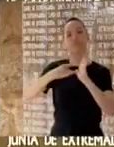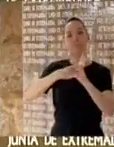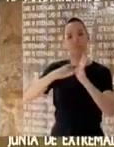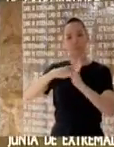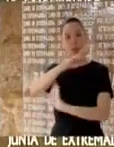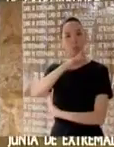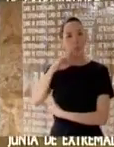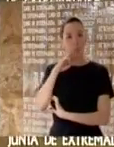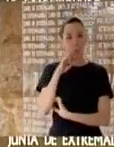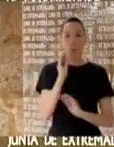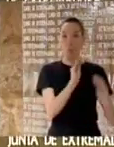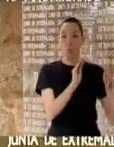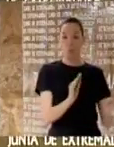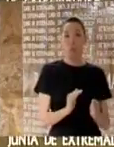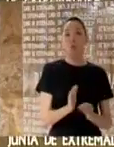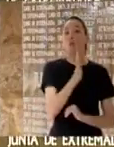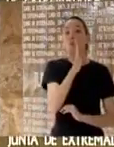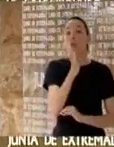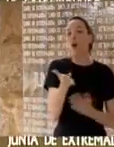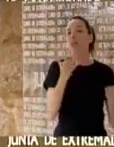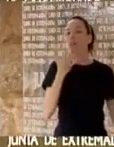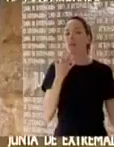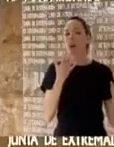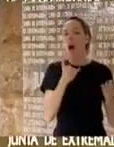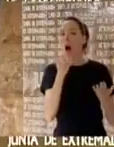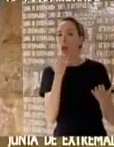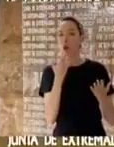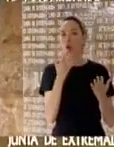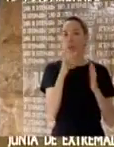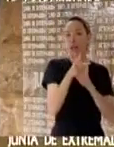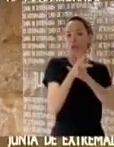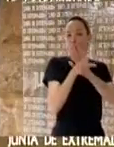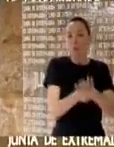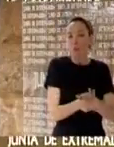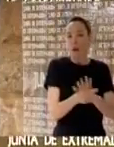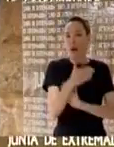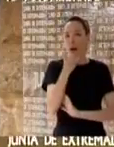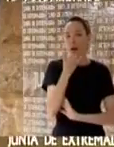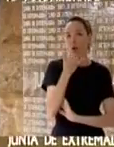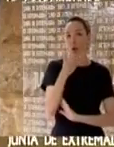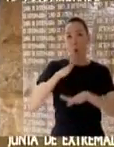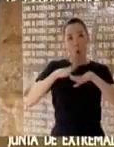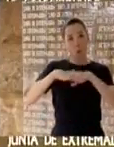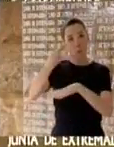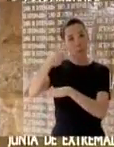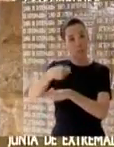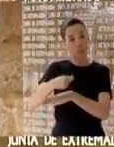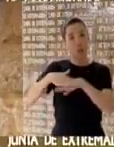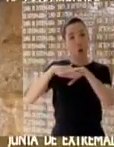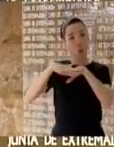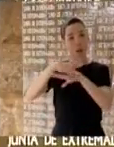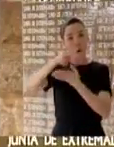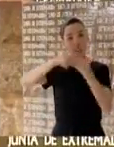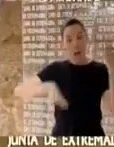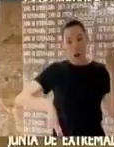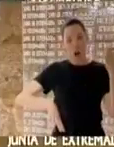libertades en el momento en el que mínimamente sean cuestionadas por parte de un presidente de la Generalitat que precisamente lo que